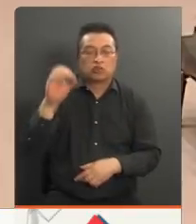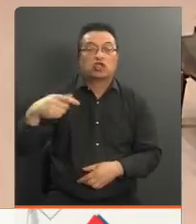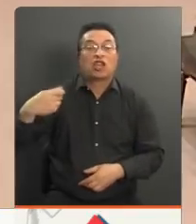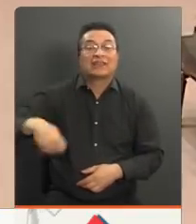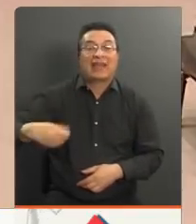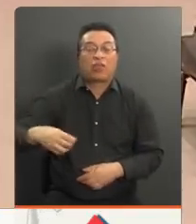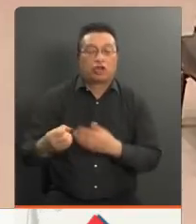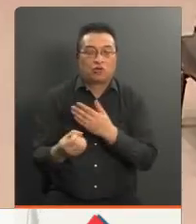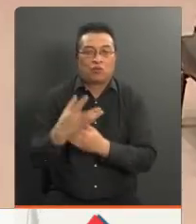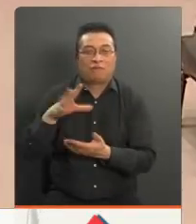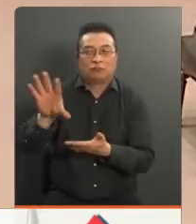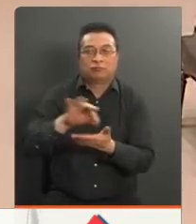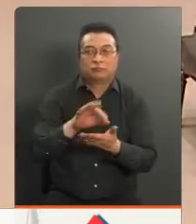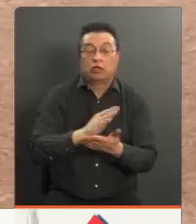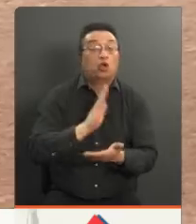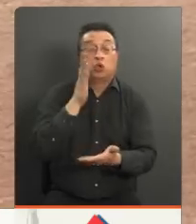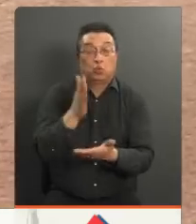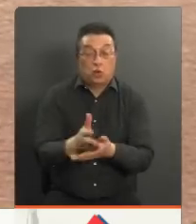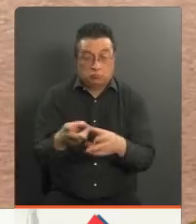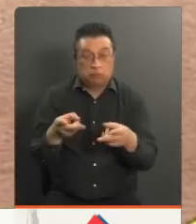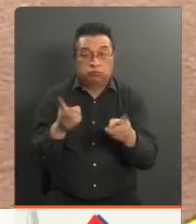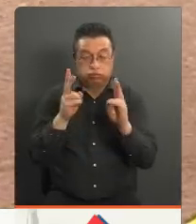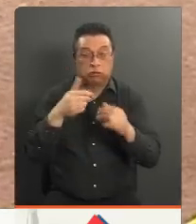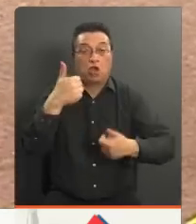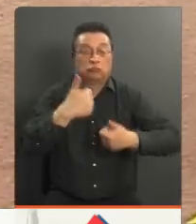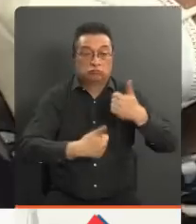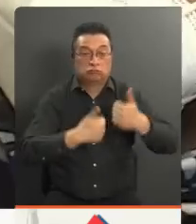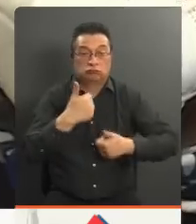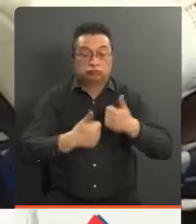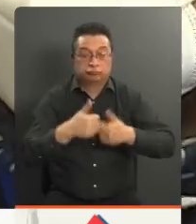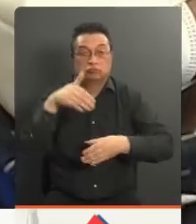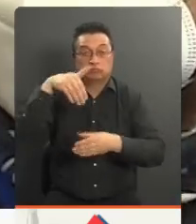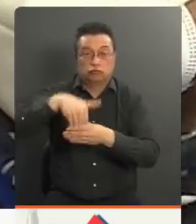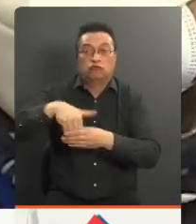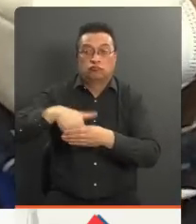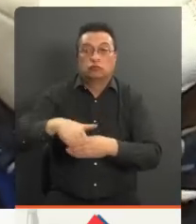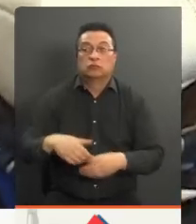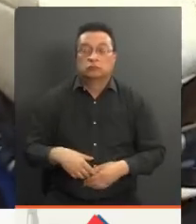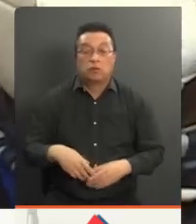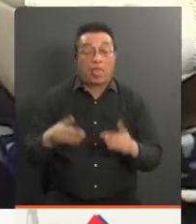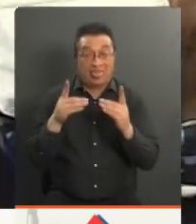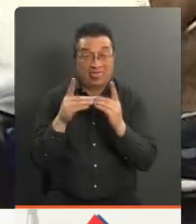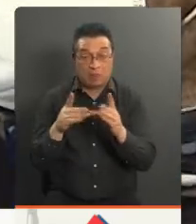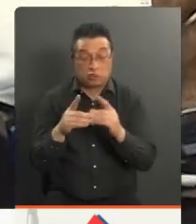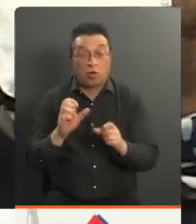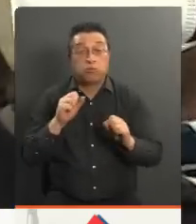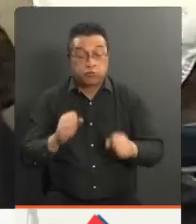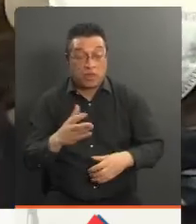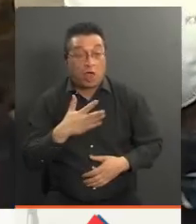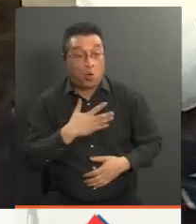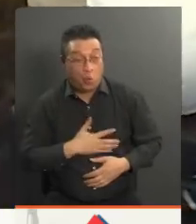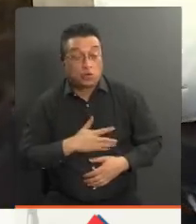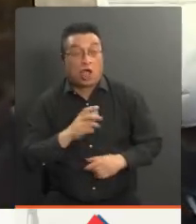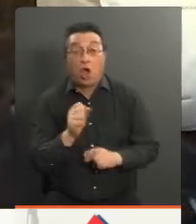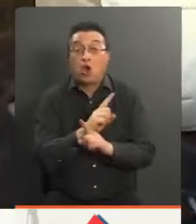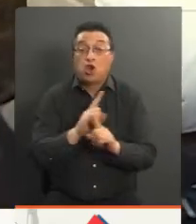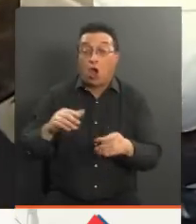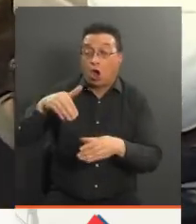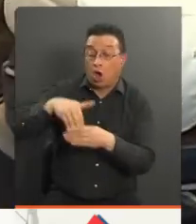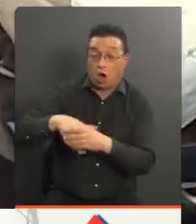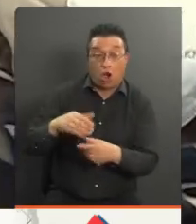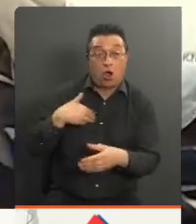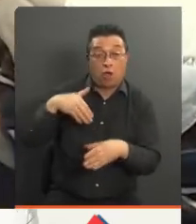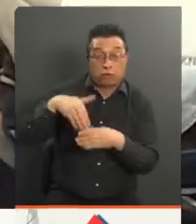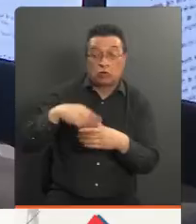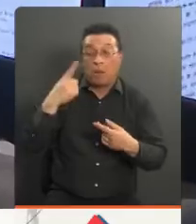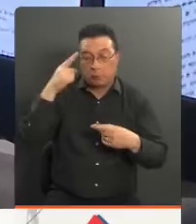a los que de todas maneras se les permitirá competir en las elecciones. En democracia uno le puede gustar o no el resultado de las elecciones, pero siempre hay que